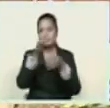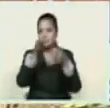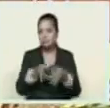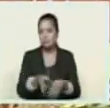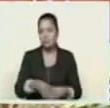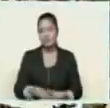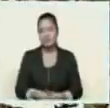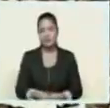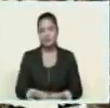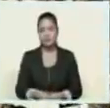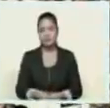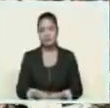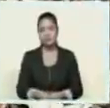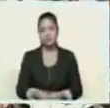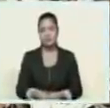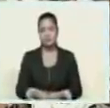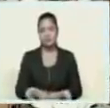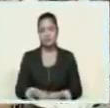medio